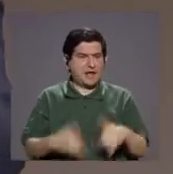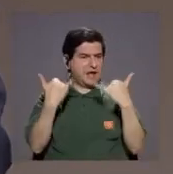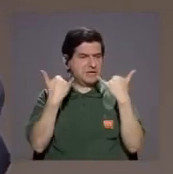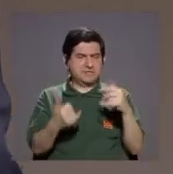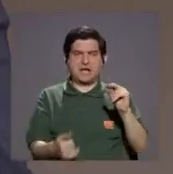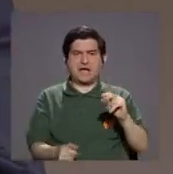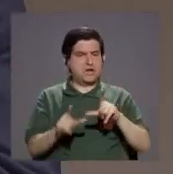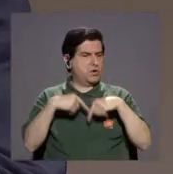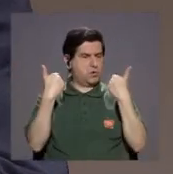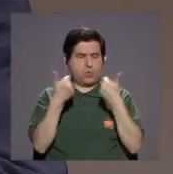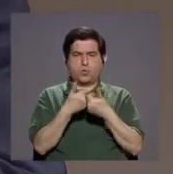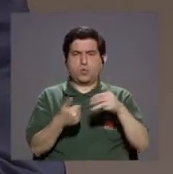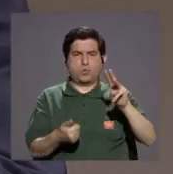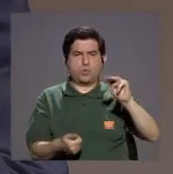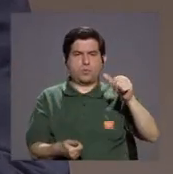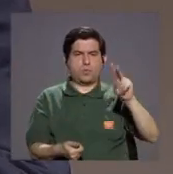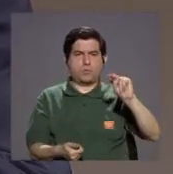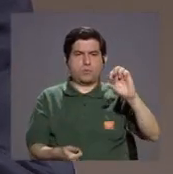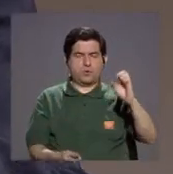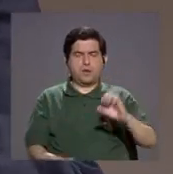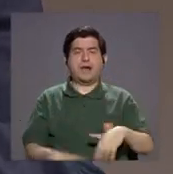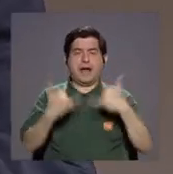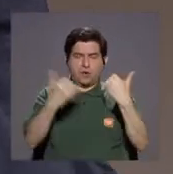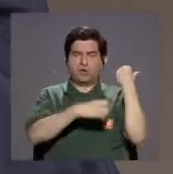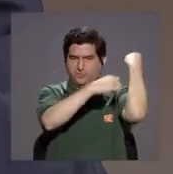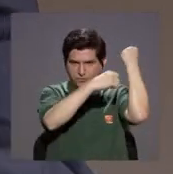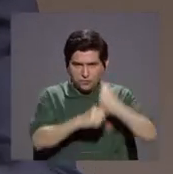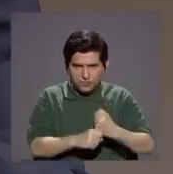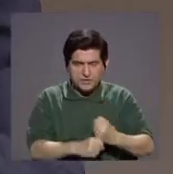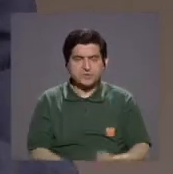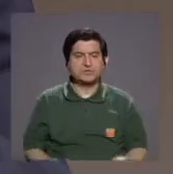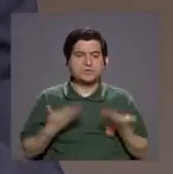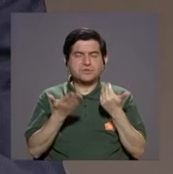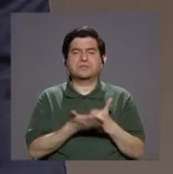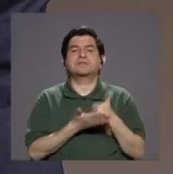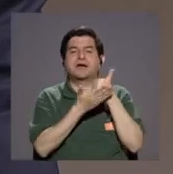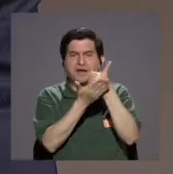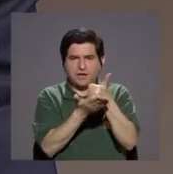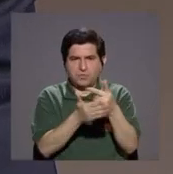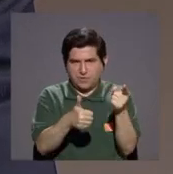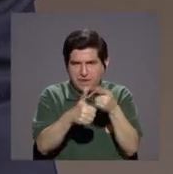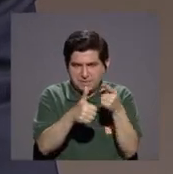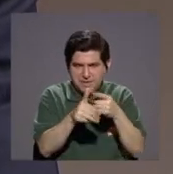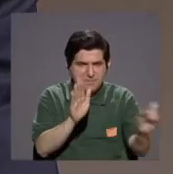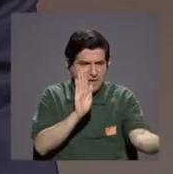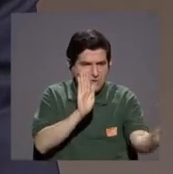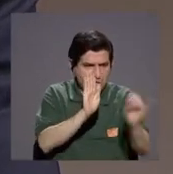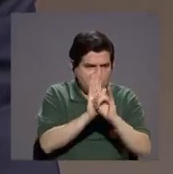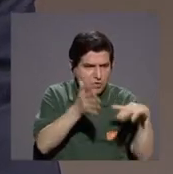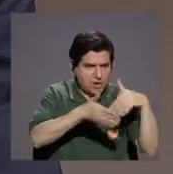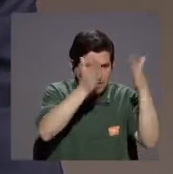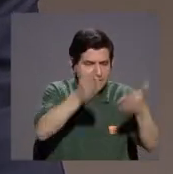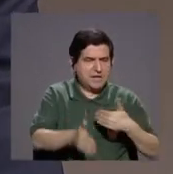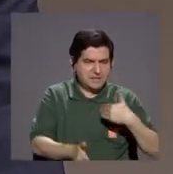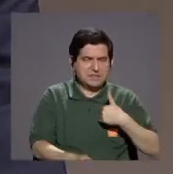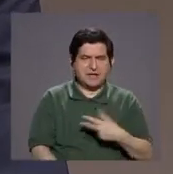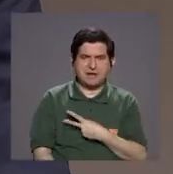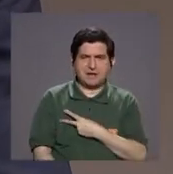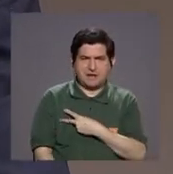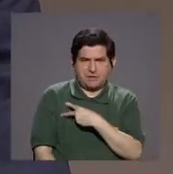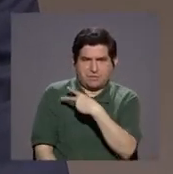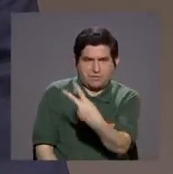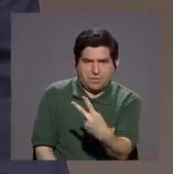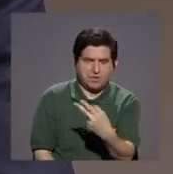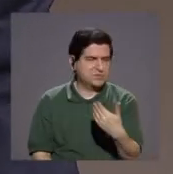del grupo monge sino de fundación monje es darle esa beca primero identificar esos estudiantes que tienen una vocación que no